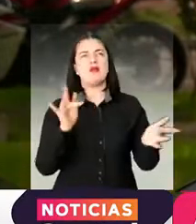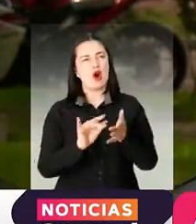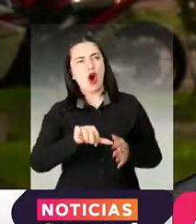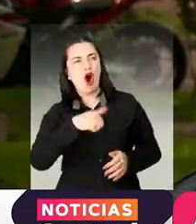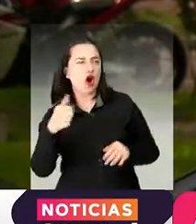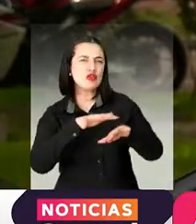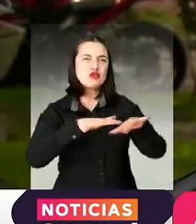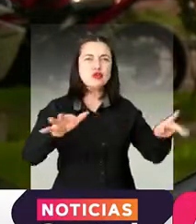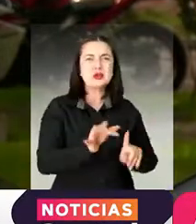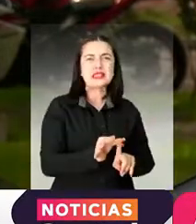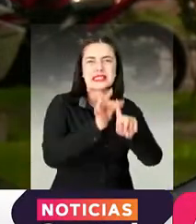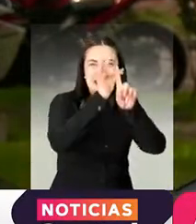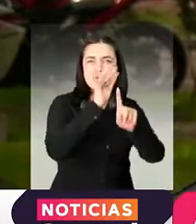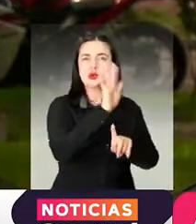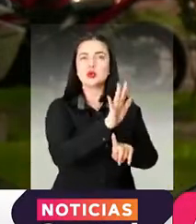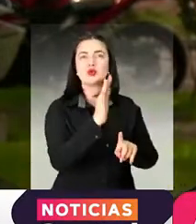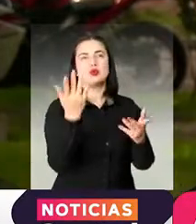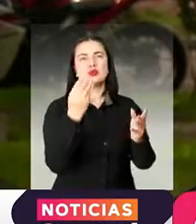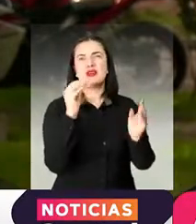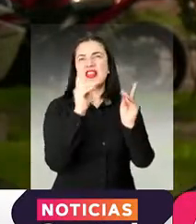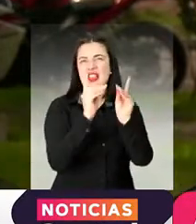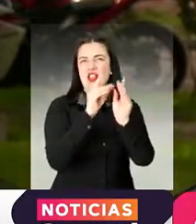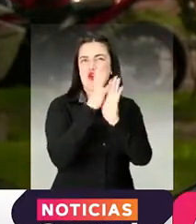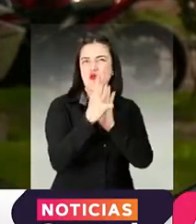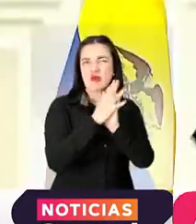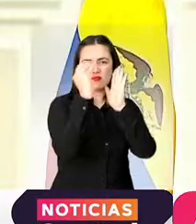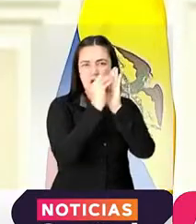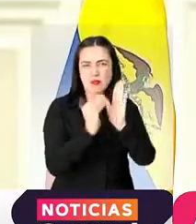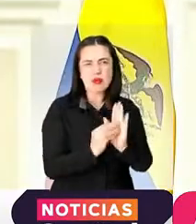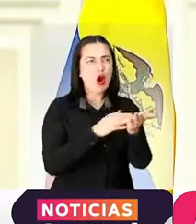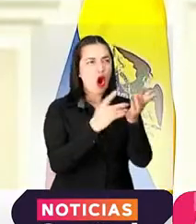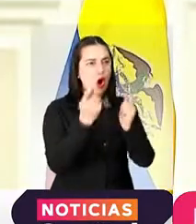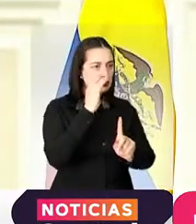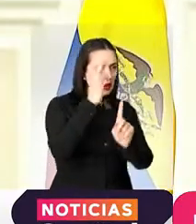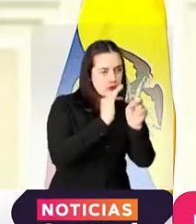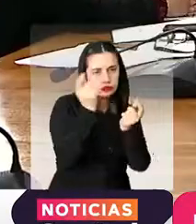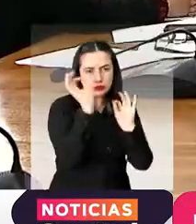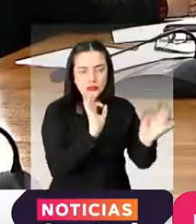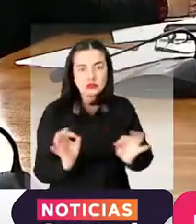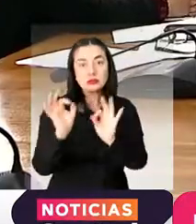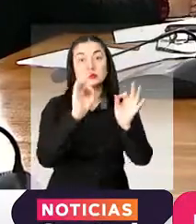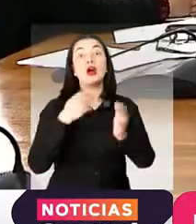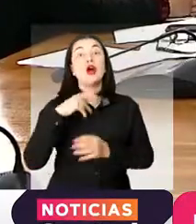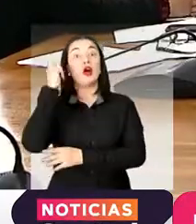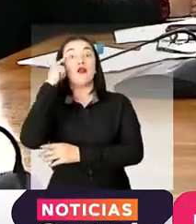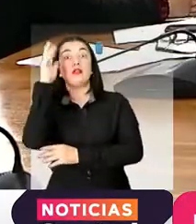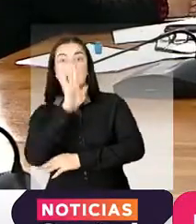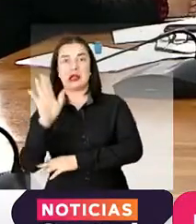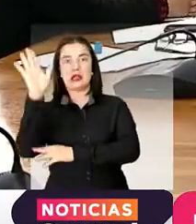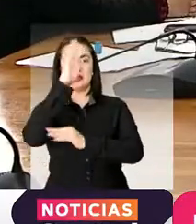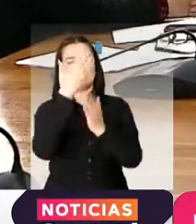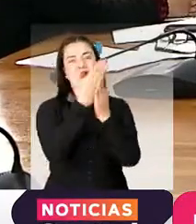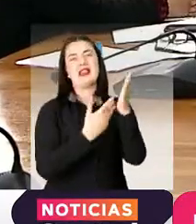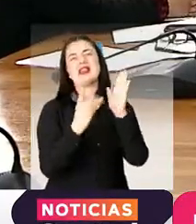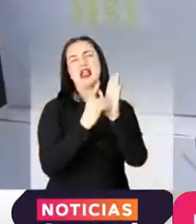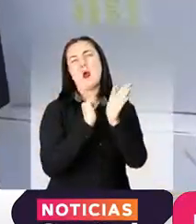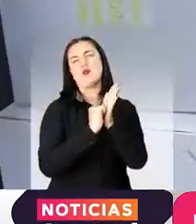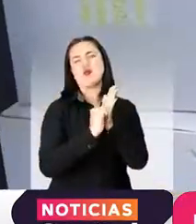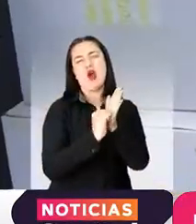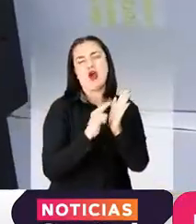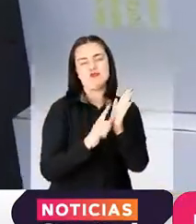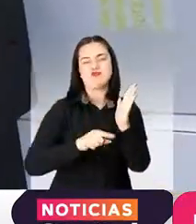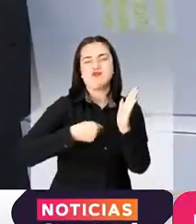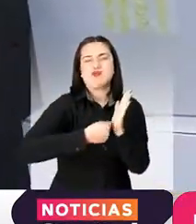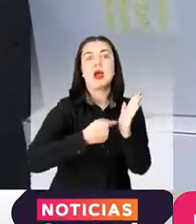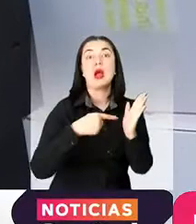instalaciones de datos porque también tiene que tener control es el gobierno nacional en un borrador de decreto abrió la posibilidad de que